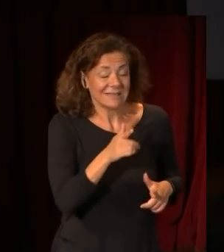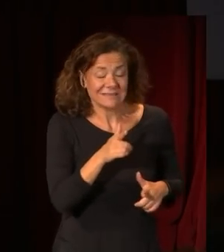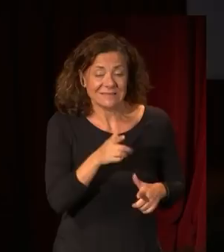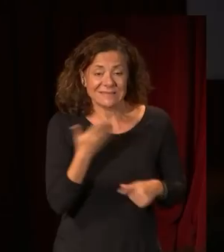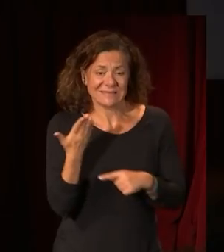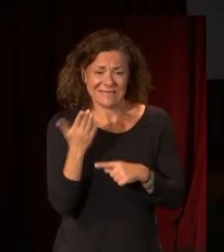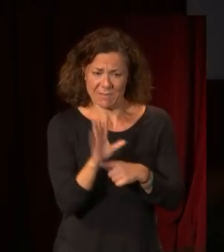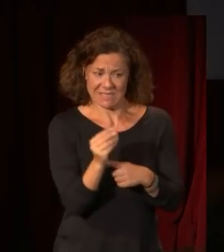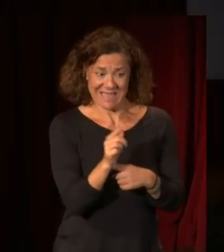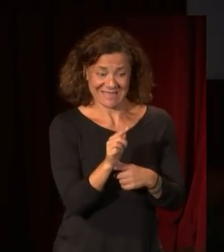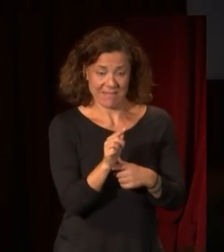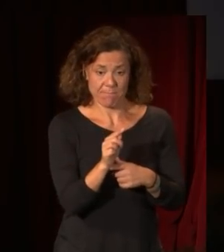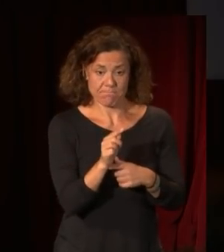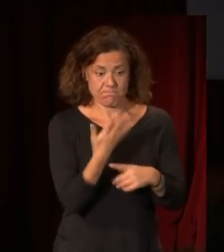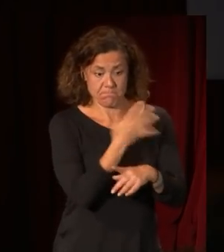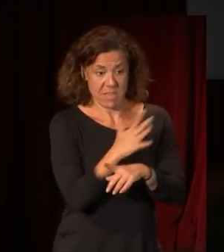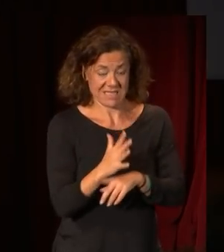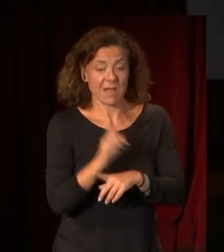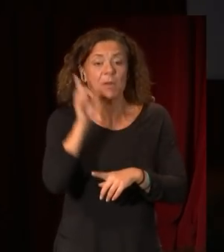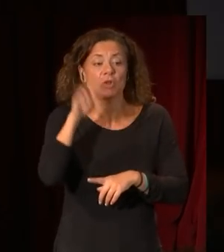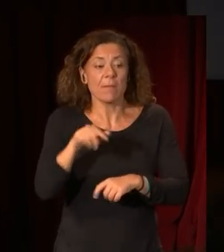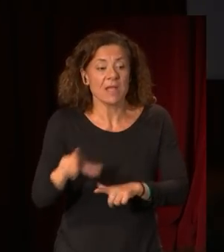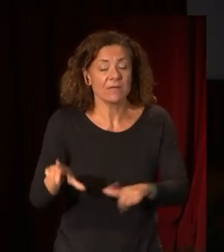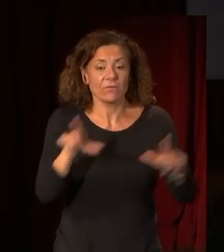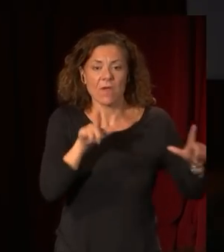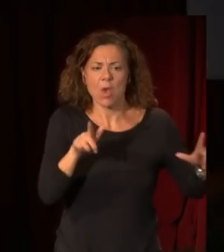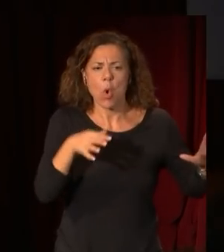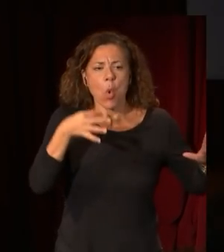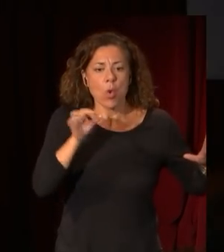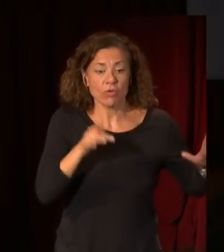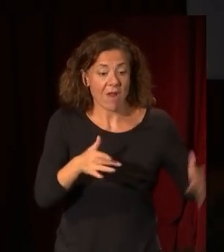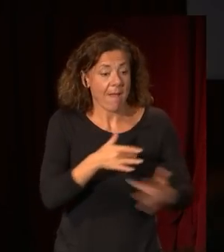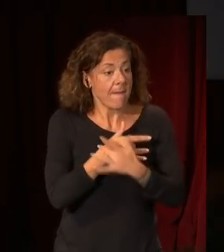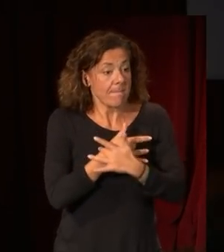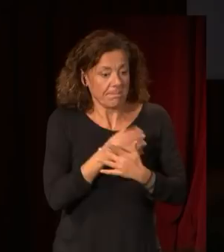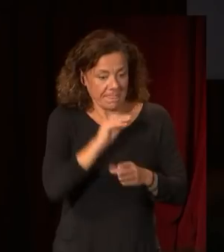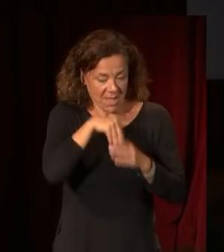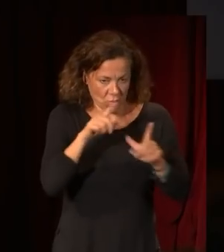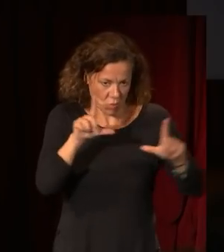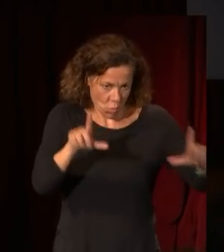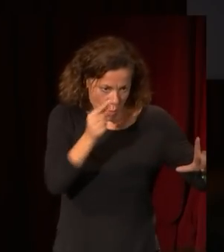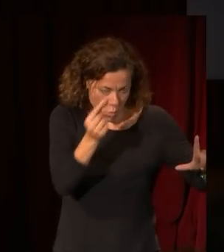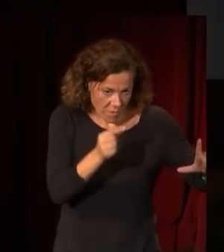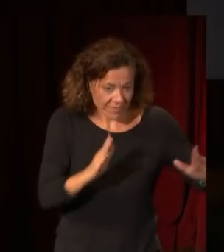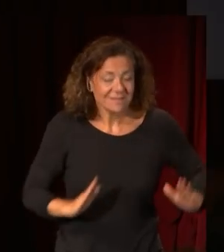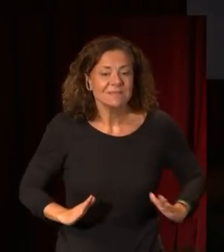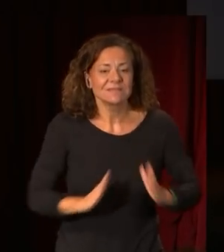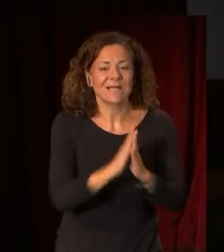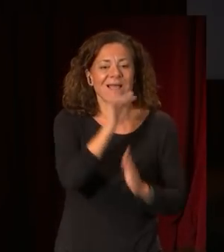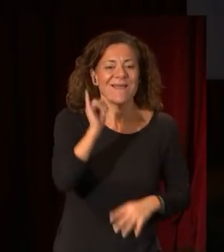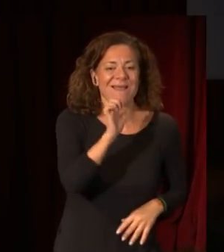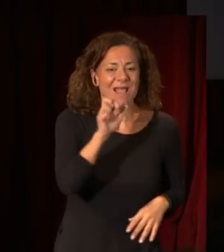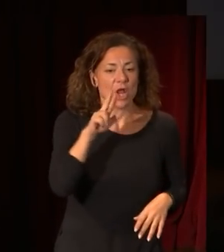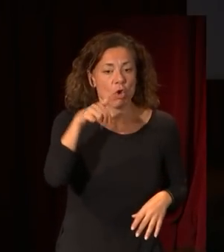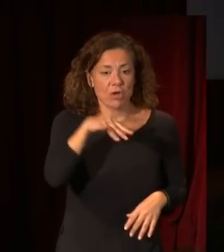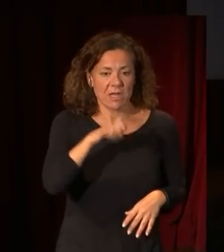buena parte de este paisaje pero también la presencia excepcional en una piedad de san jerónimo que vemos